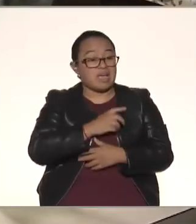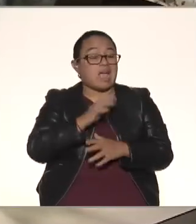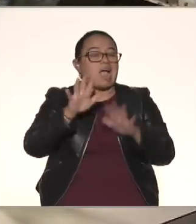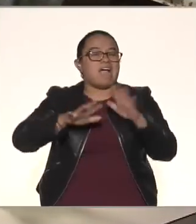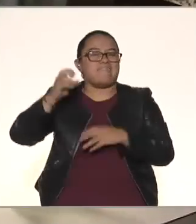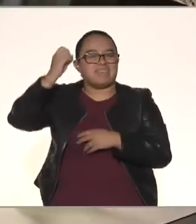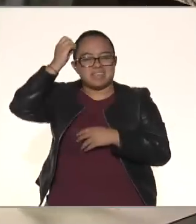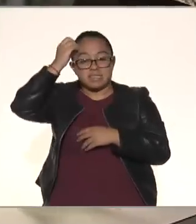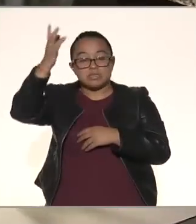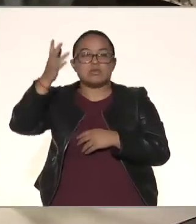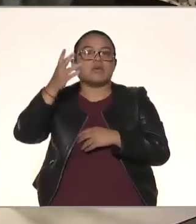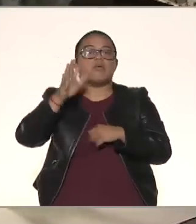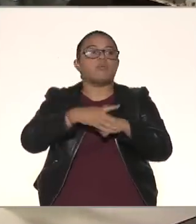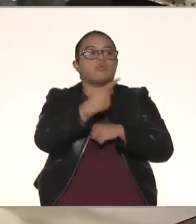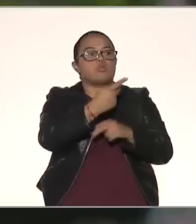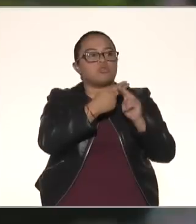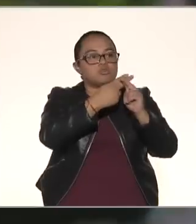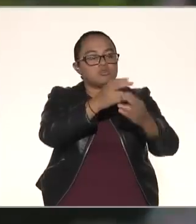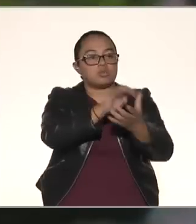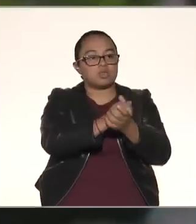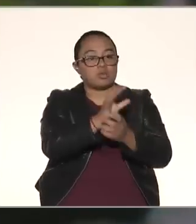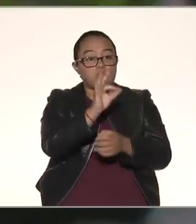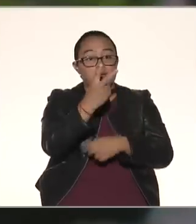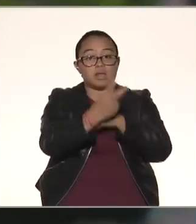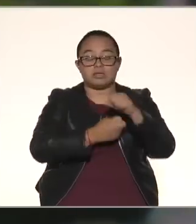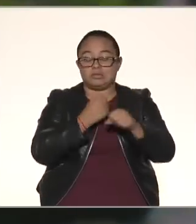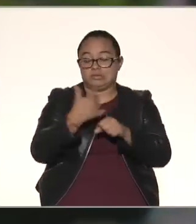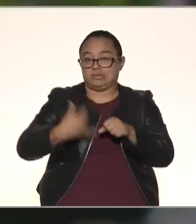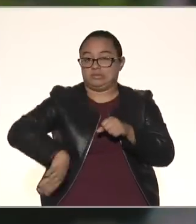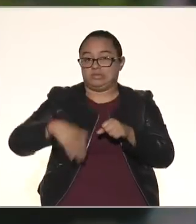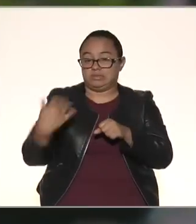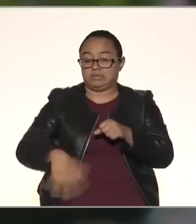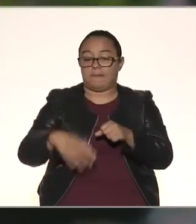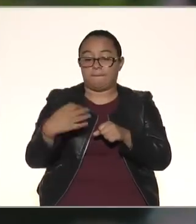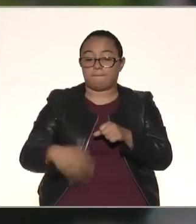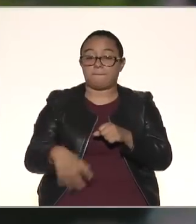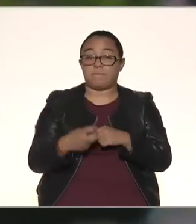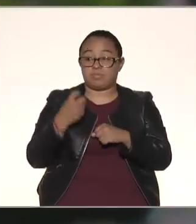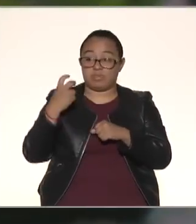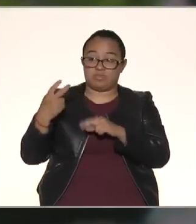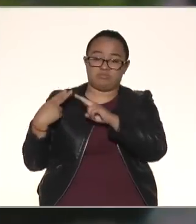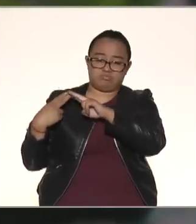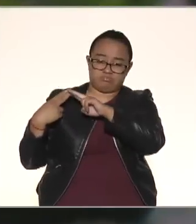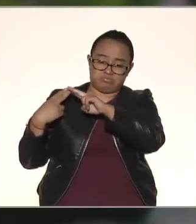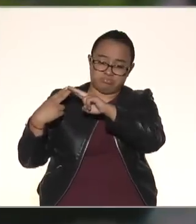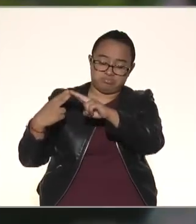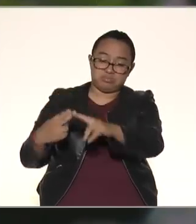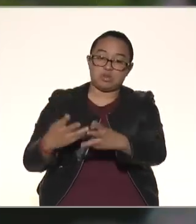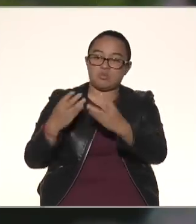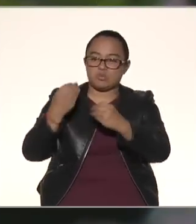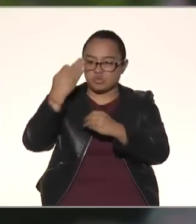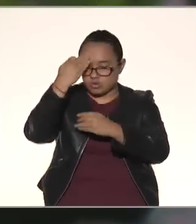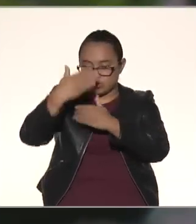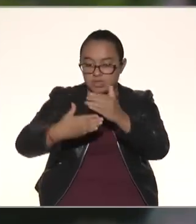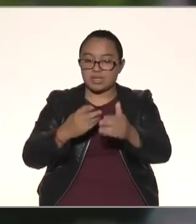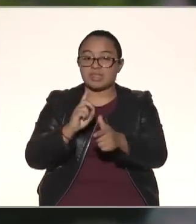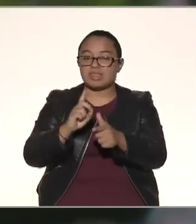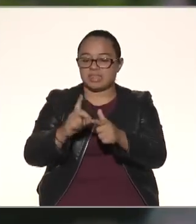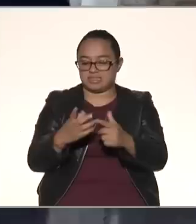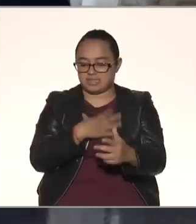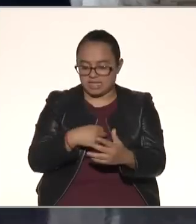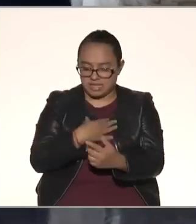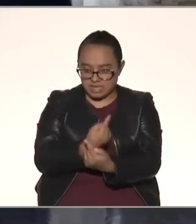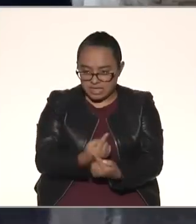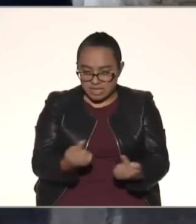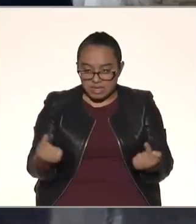olvidan por tanto tiempo de casados, 42 años se dicen, pero es una trayectoria, hemos vivido varias etapas, desde los pequeños,